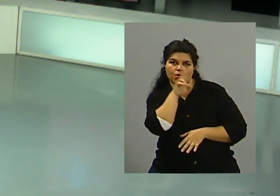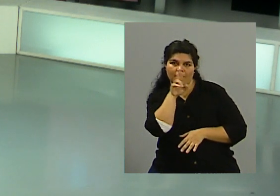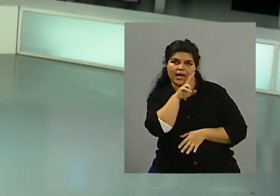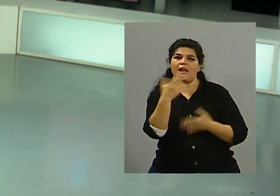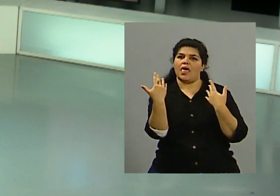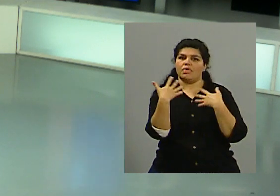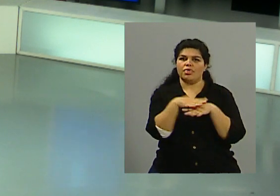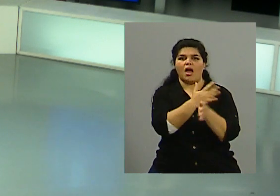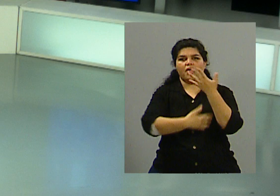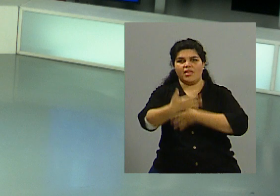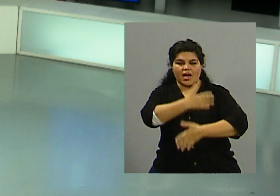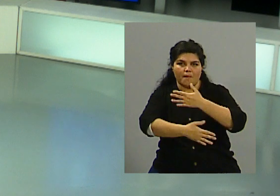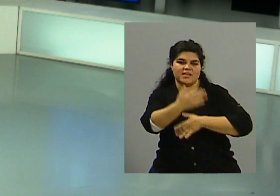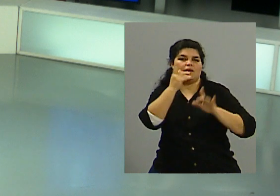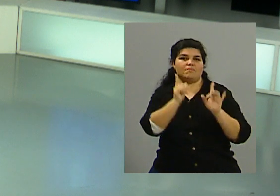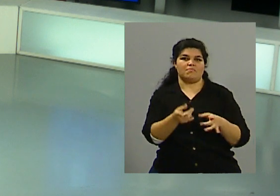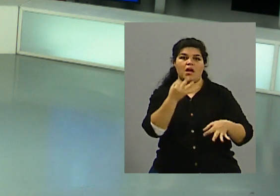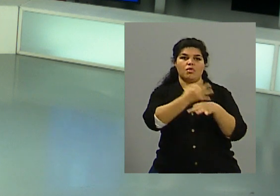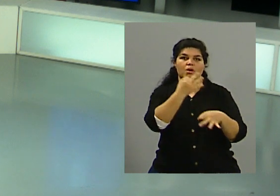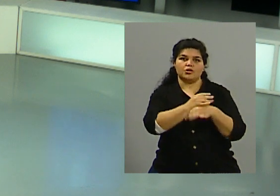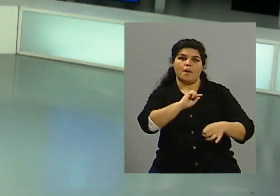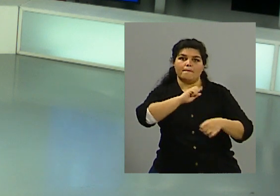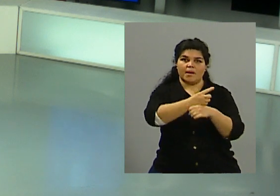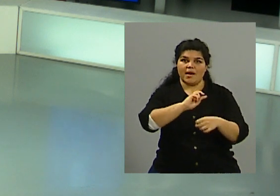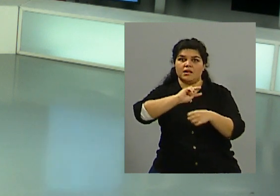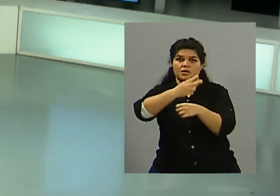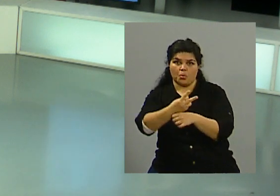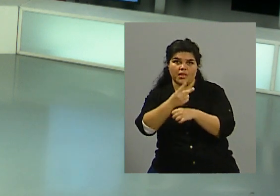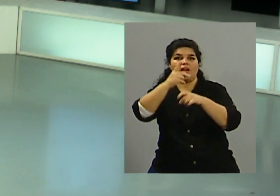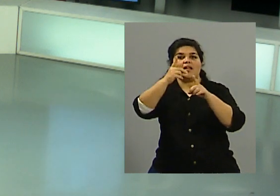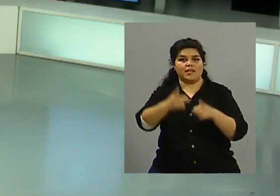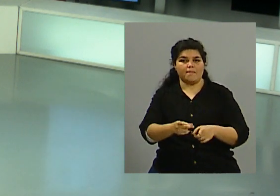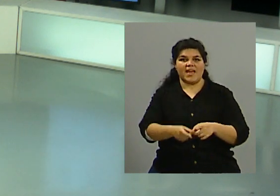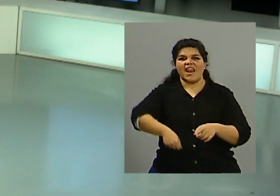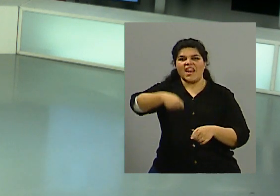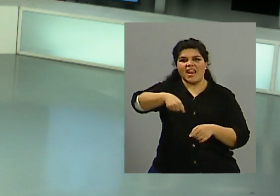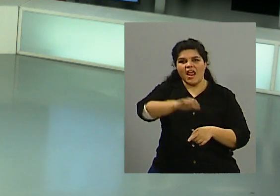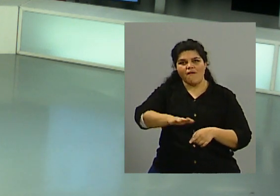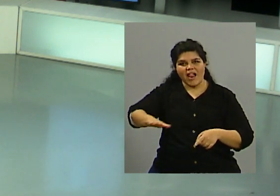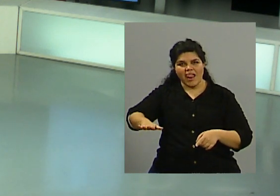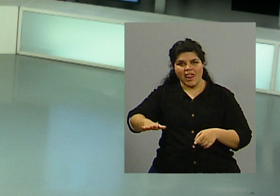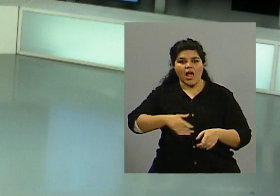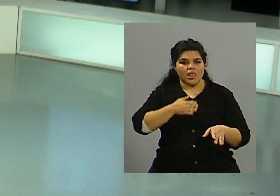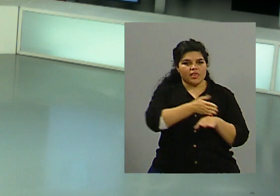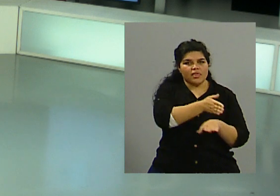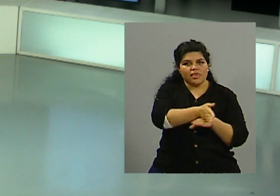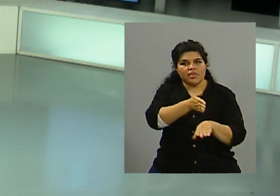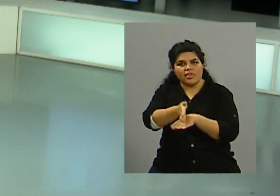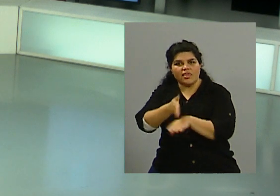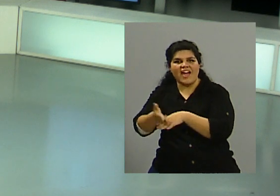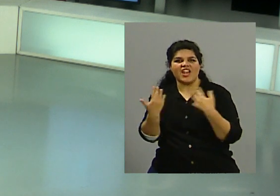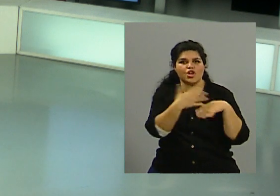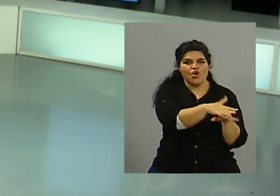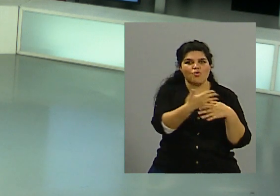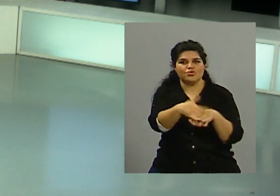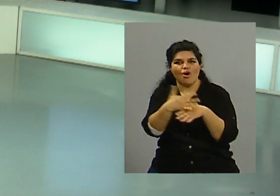educación común, la educación de primaria, secundaria y también en nivel inicial en todos los colegios públicos y privados